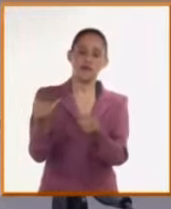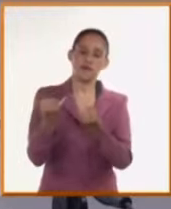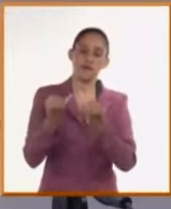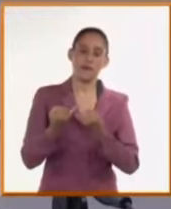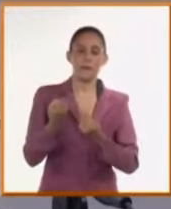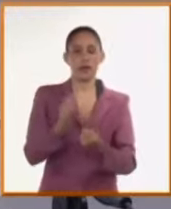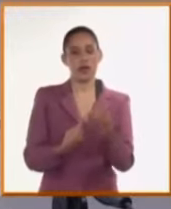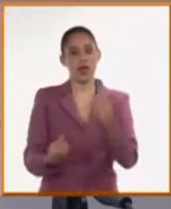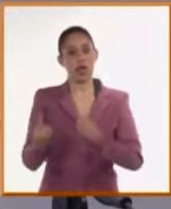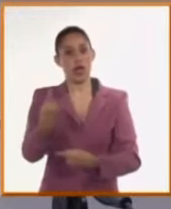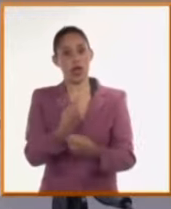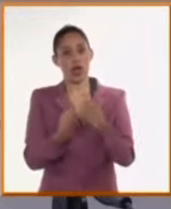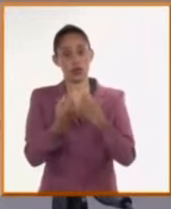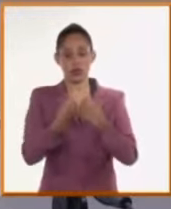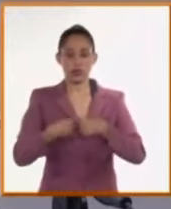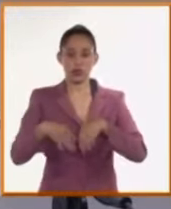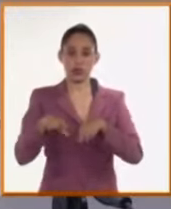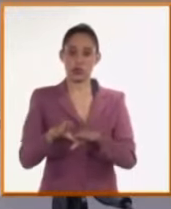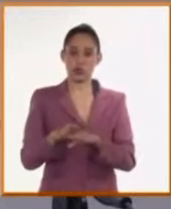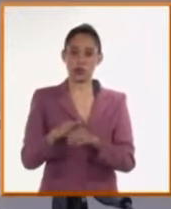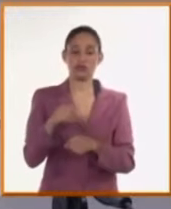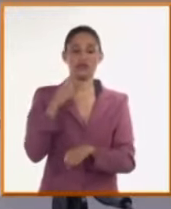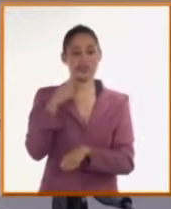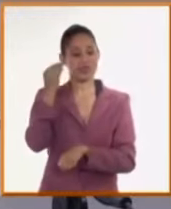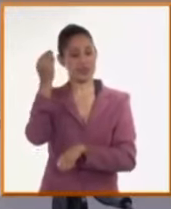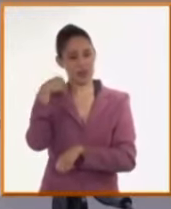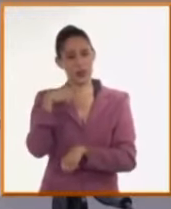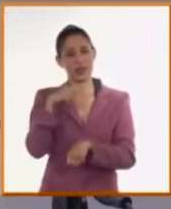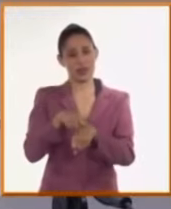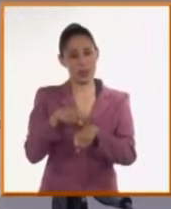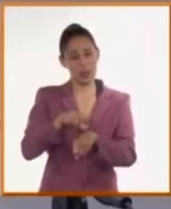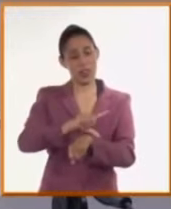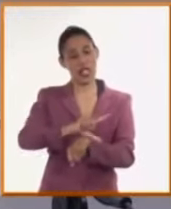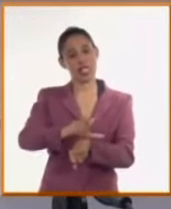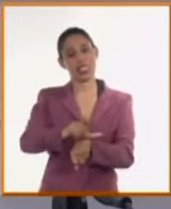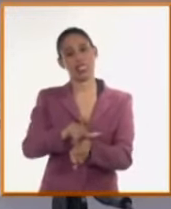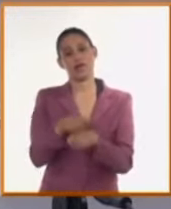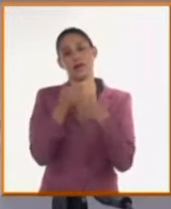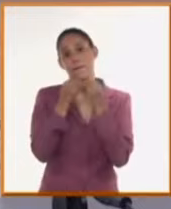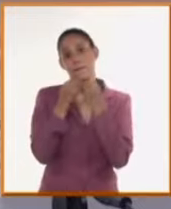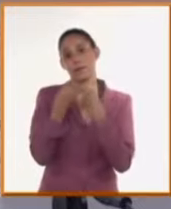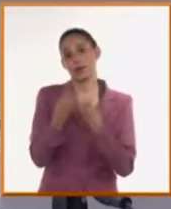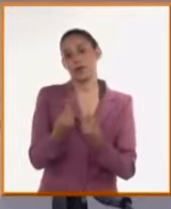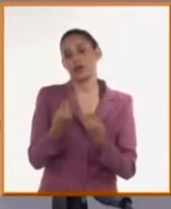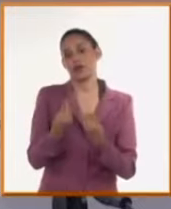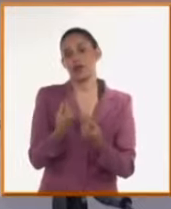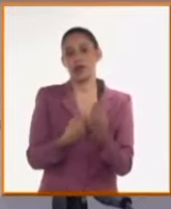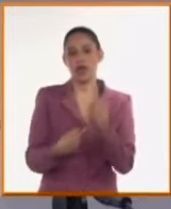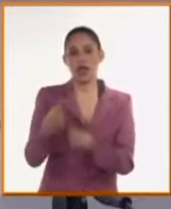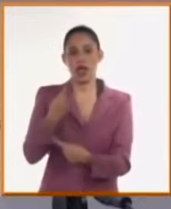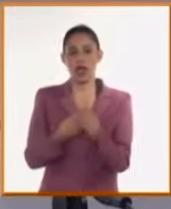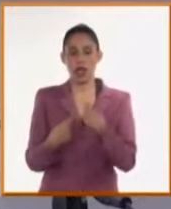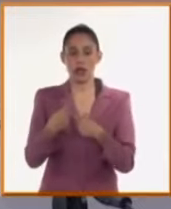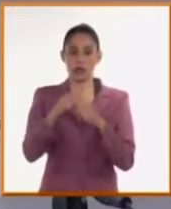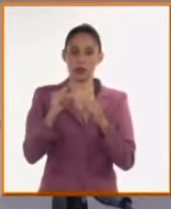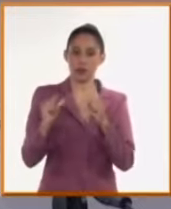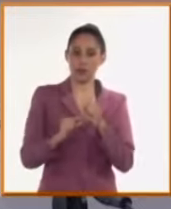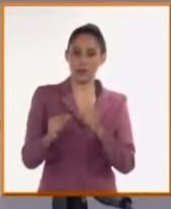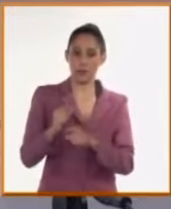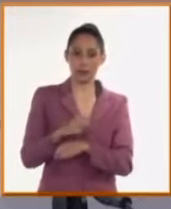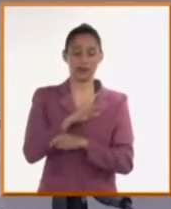esta naturaleza toman tiempo son delicadas y que es un asunto que requiere suma